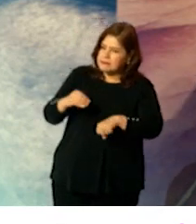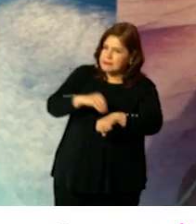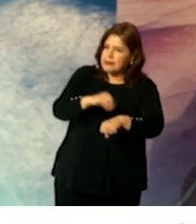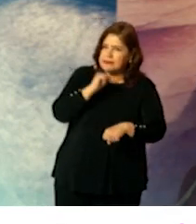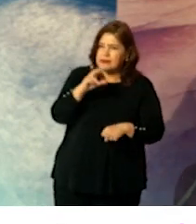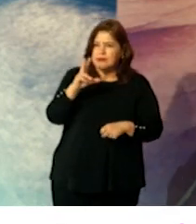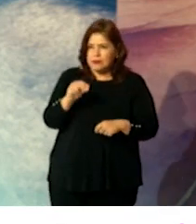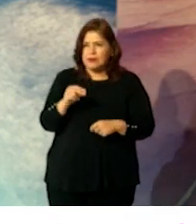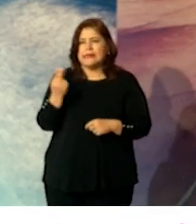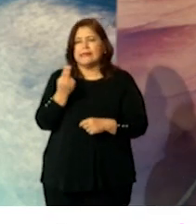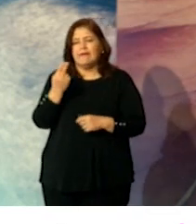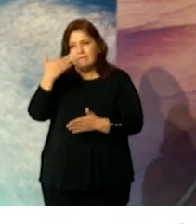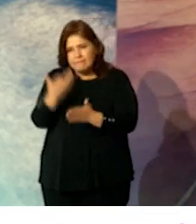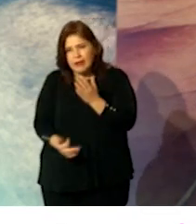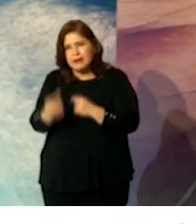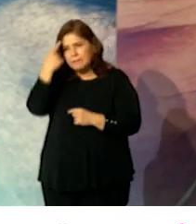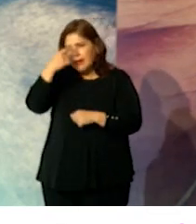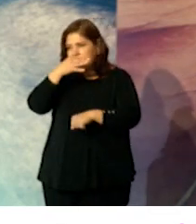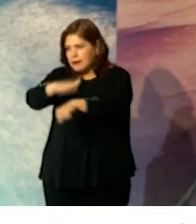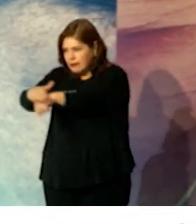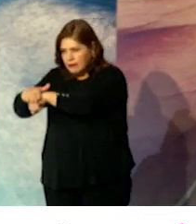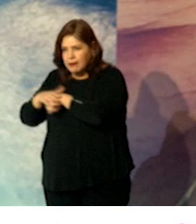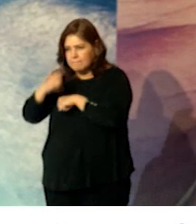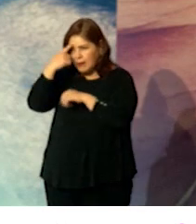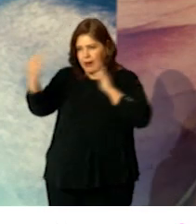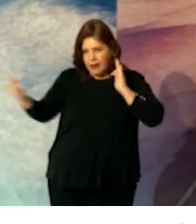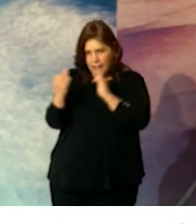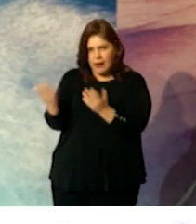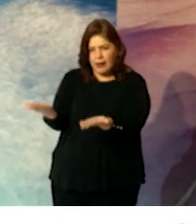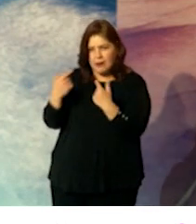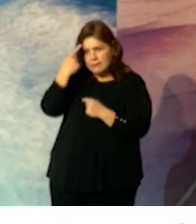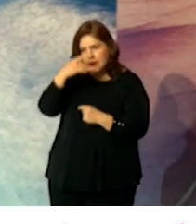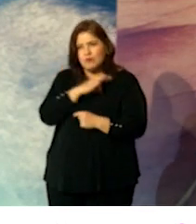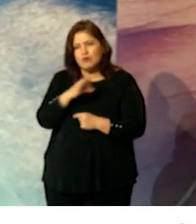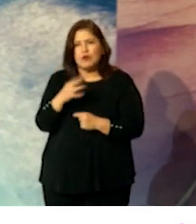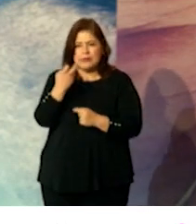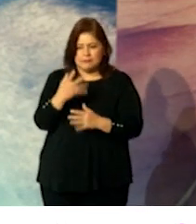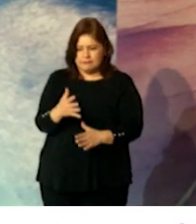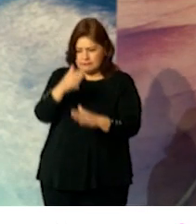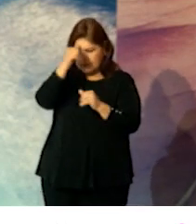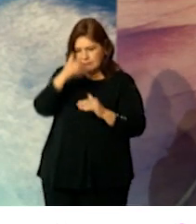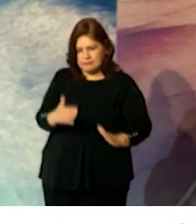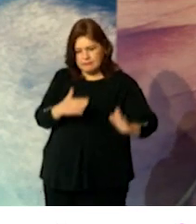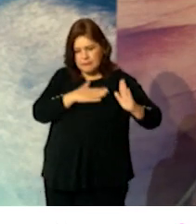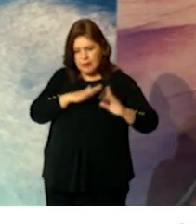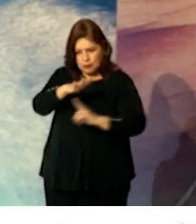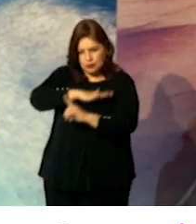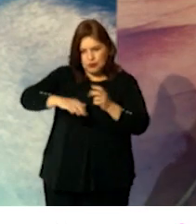advocacia, falta la posibilidad de ser llamados más cerca a construir lo que decía antes, ese pacto social. Y yo creo que ese sí